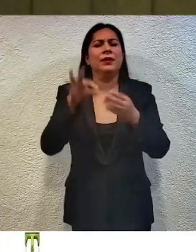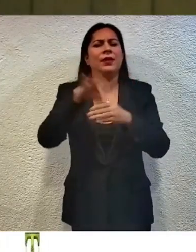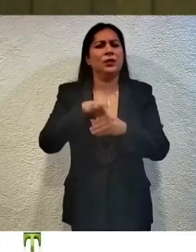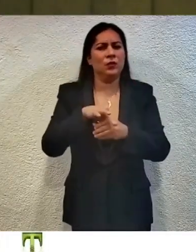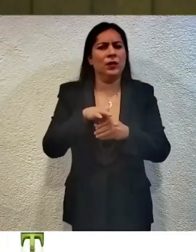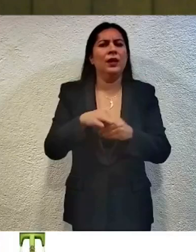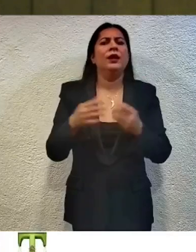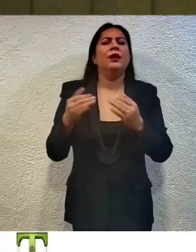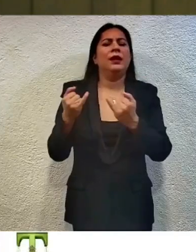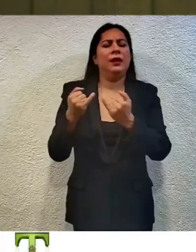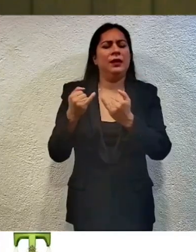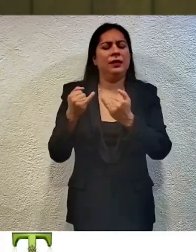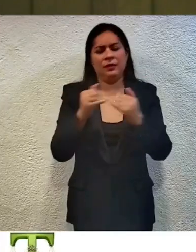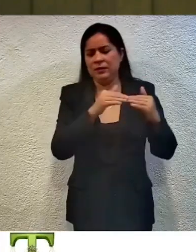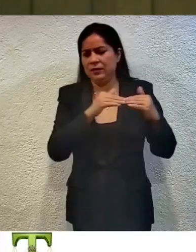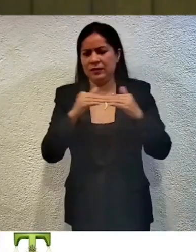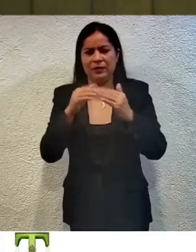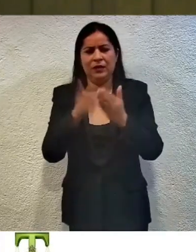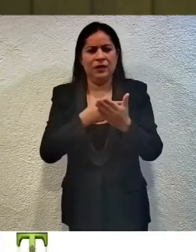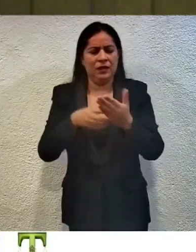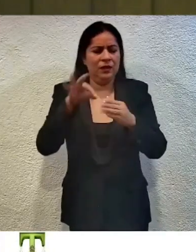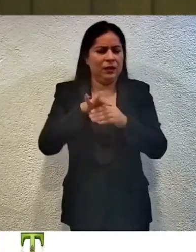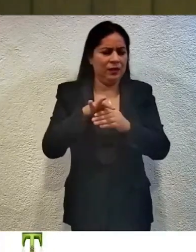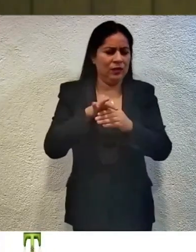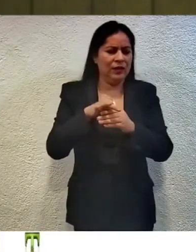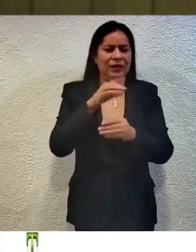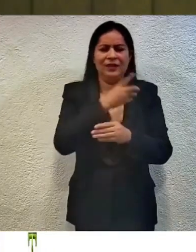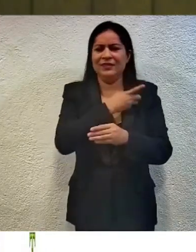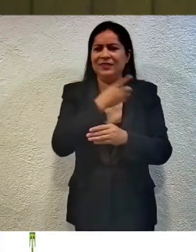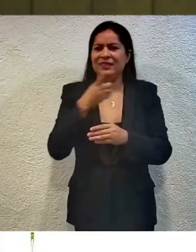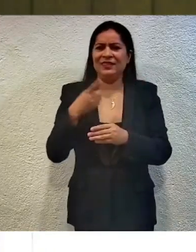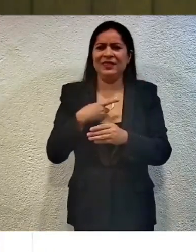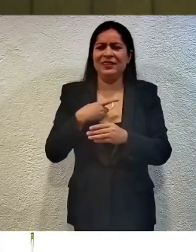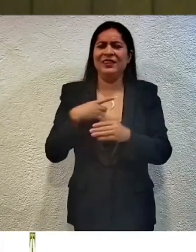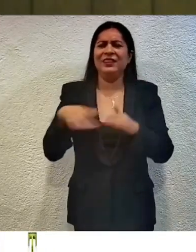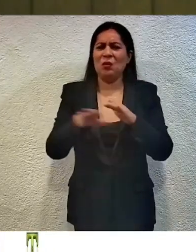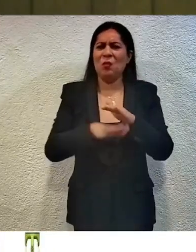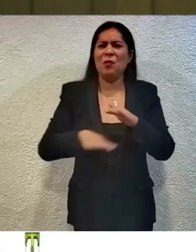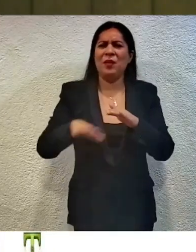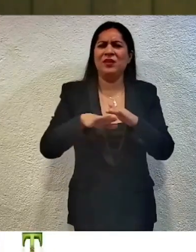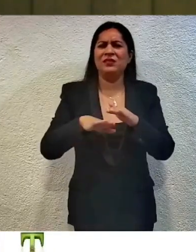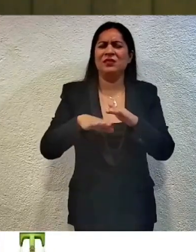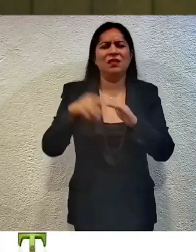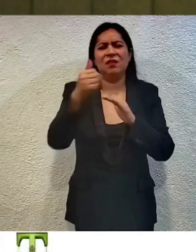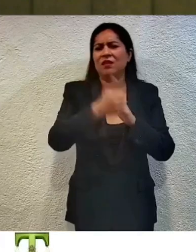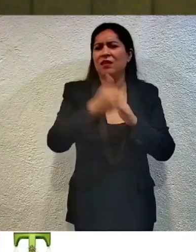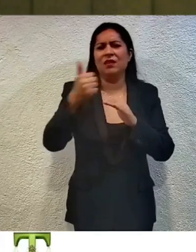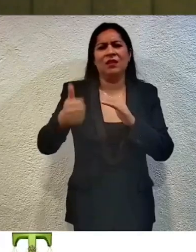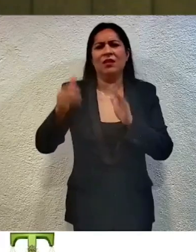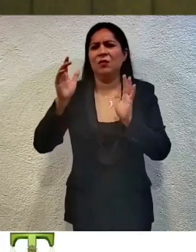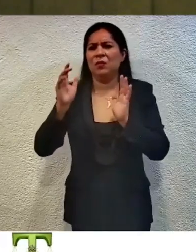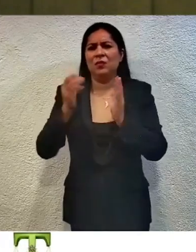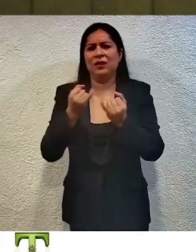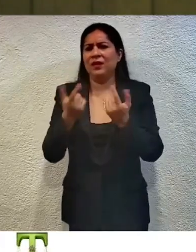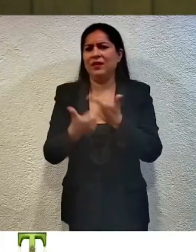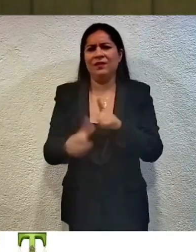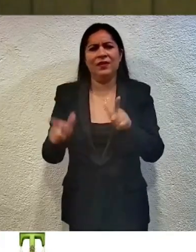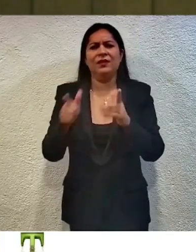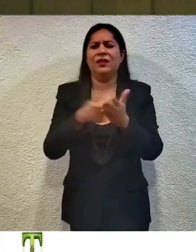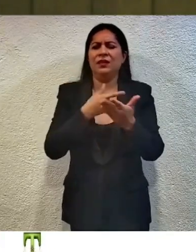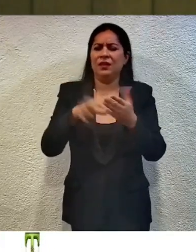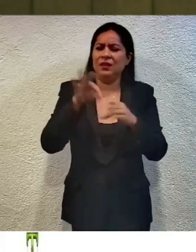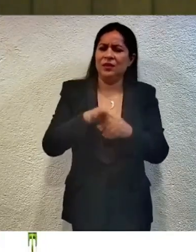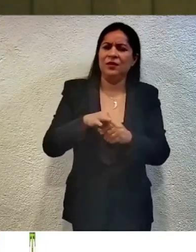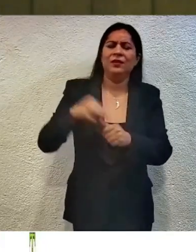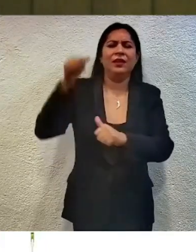los principios de la función electoral se definen con base en la jurisprudencia de rubro función electoral a